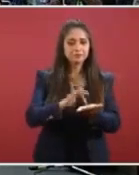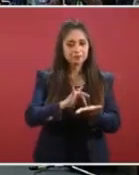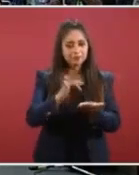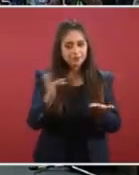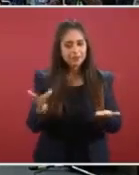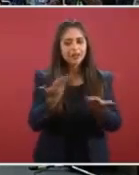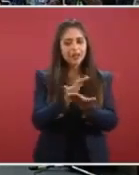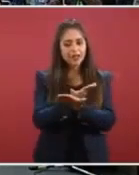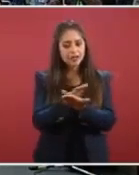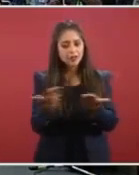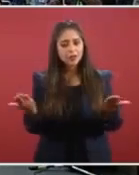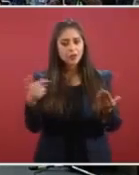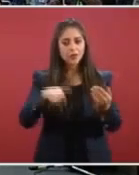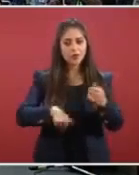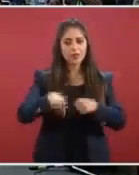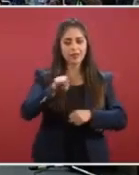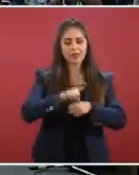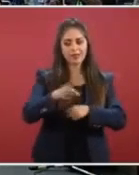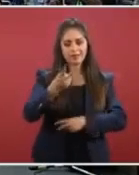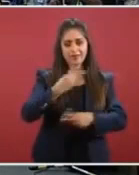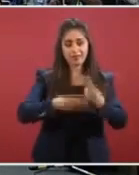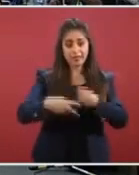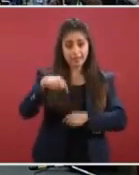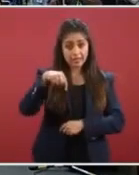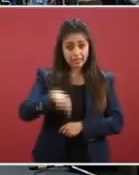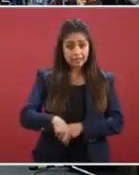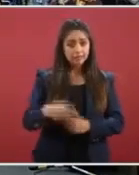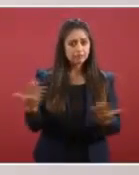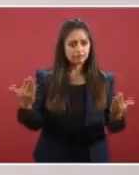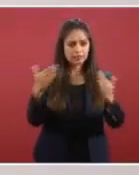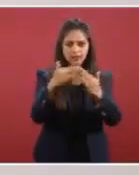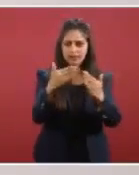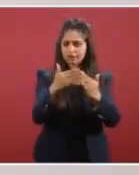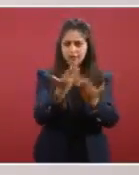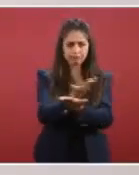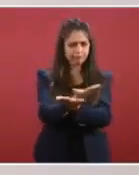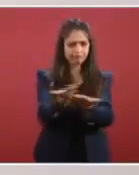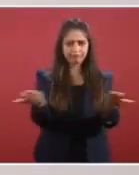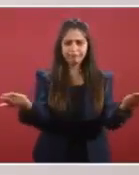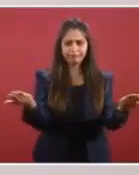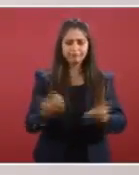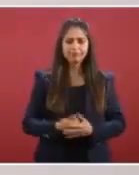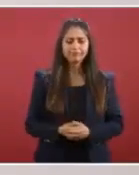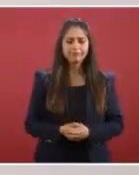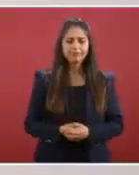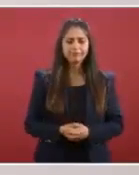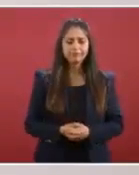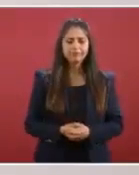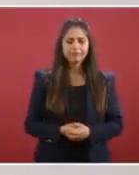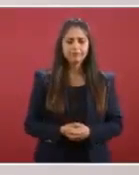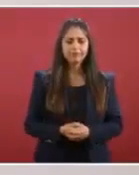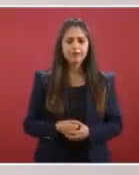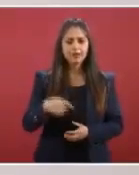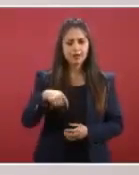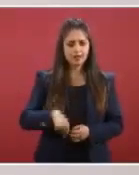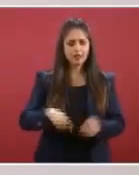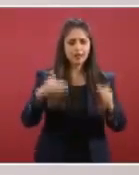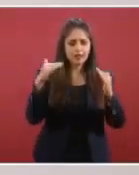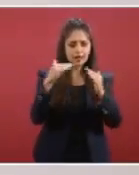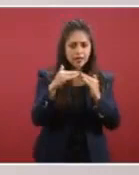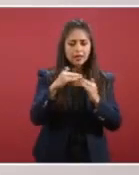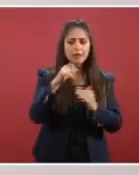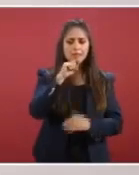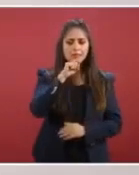su presencia. Esta es la casa de ustedes, esta es la casa de los